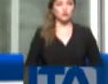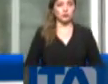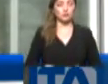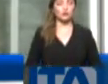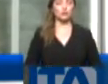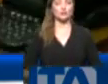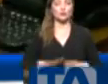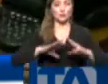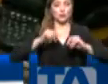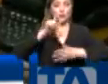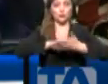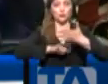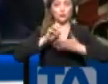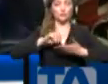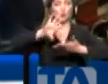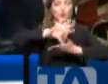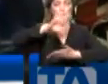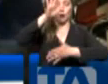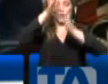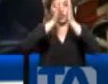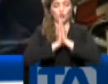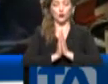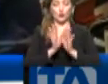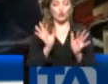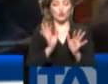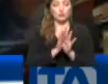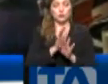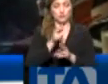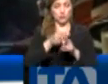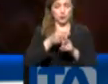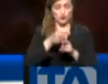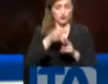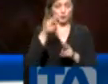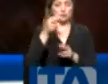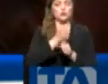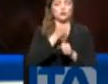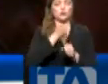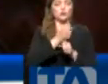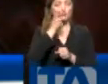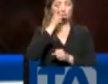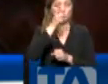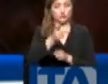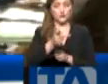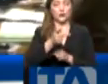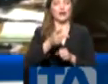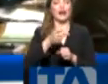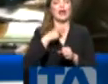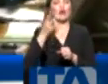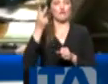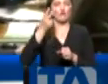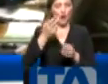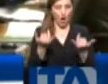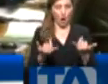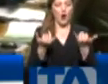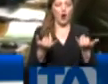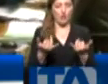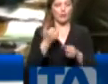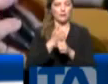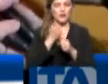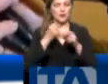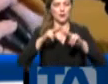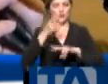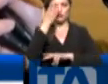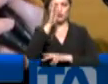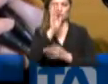la resolución que aprobó la Asamblea se solicita que funcionarios y exfuncionarios mencionados en estos artículos también acudan a comparecer.